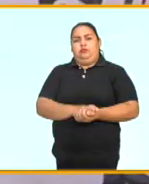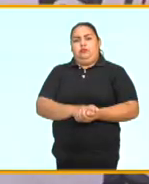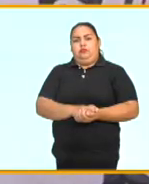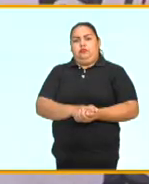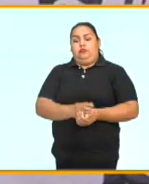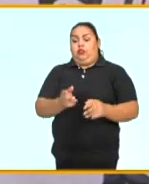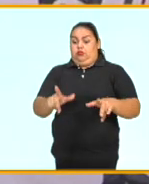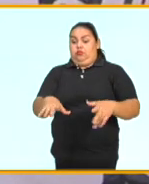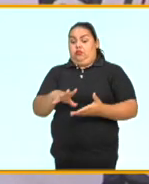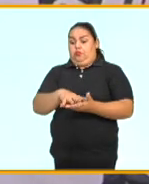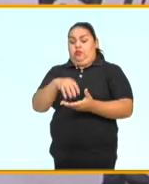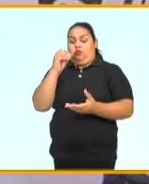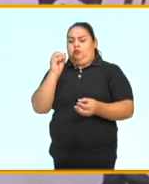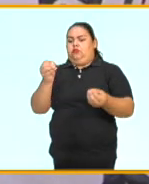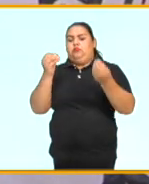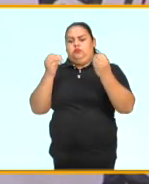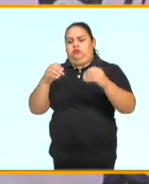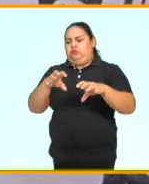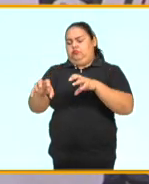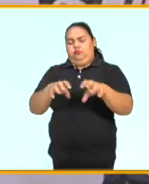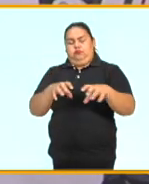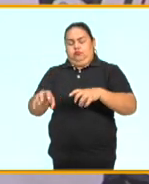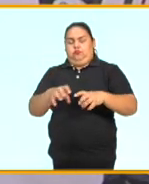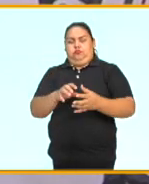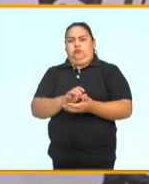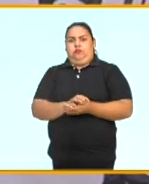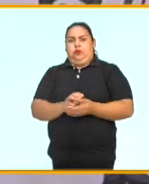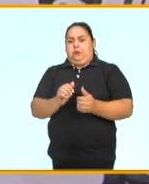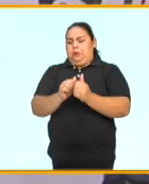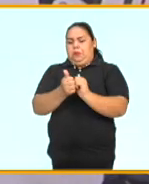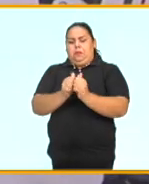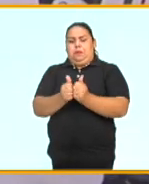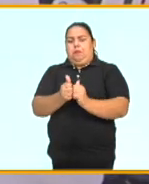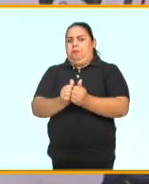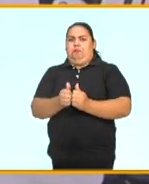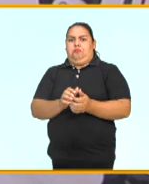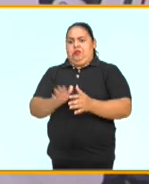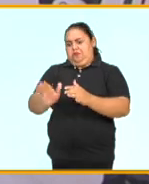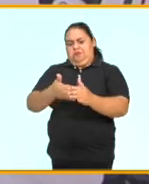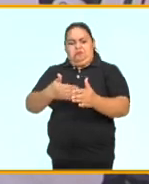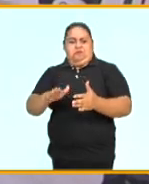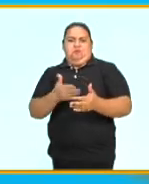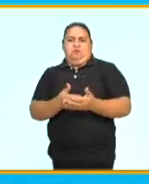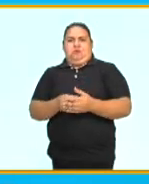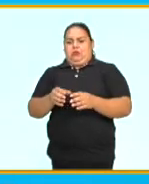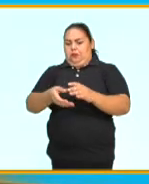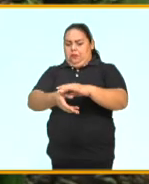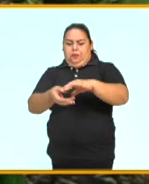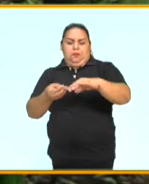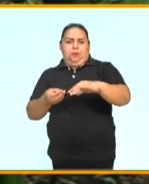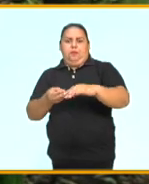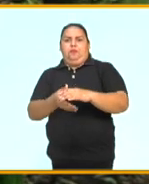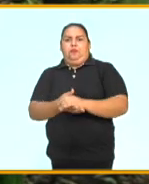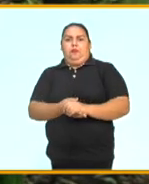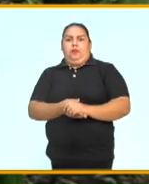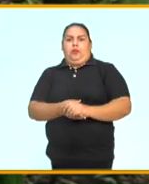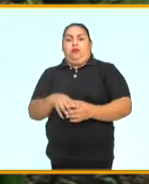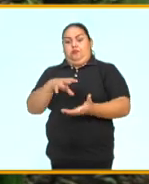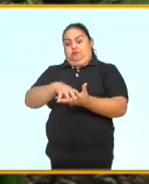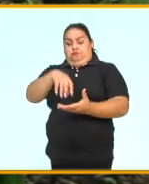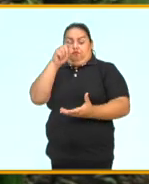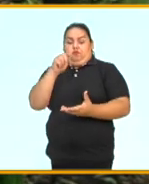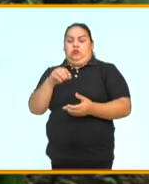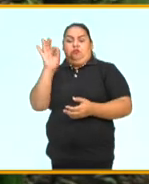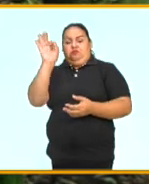Este ha aprendido un sinnúmero de actividades. Es deportista, ella cocina, ella horna. Aprendió a elaborar tipos